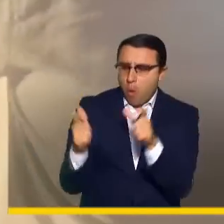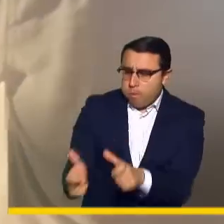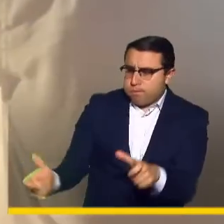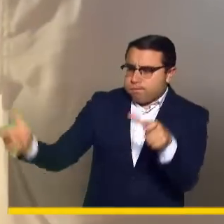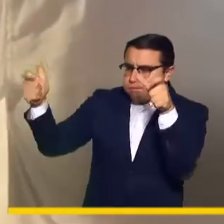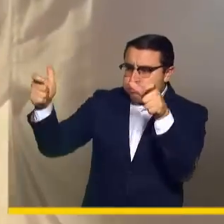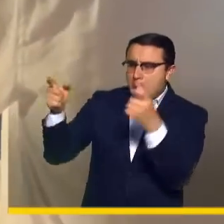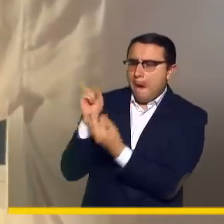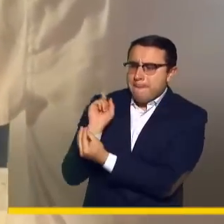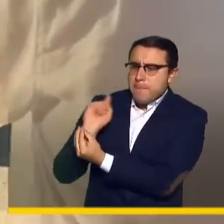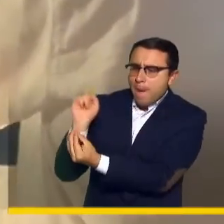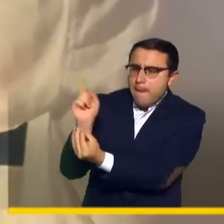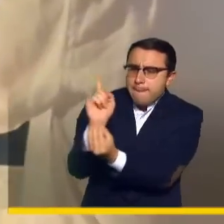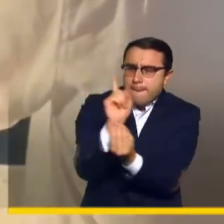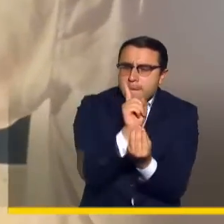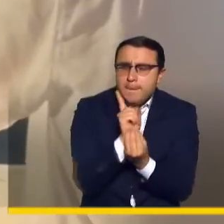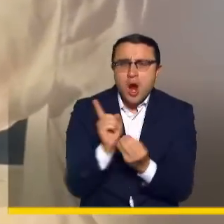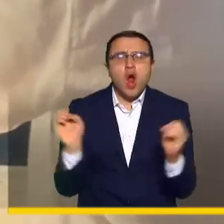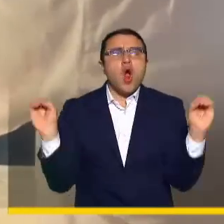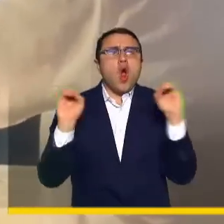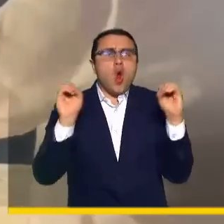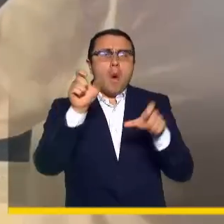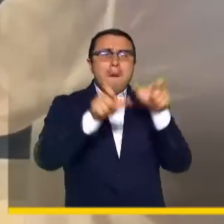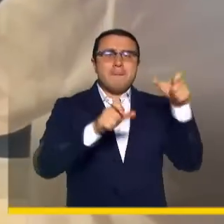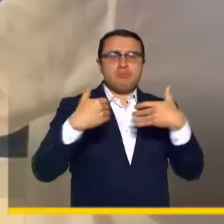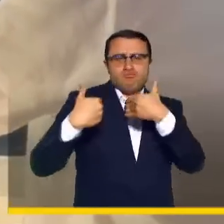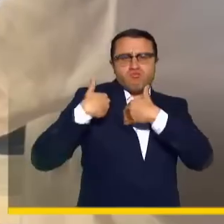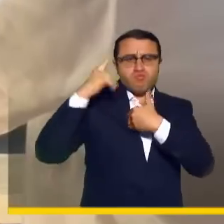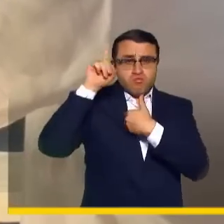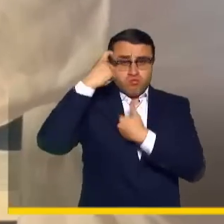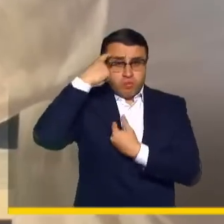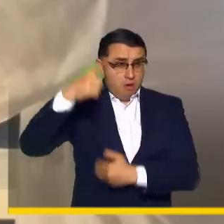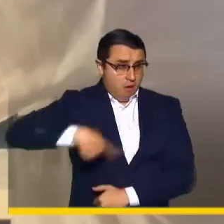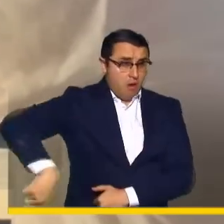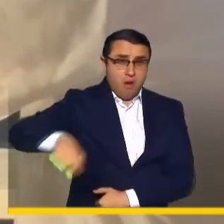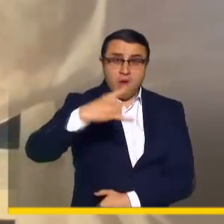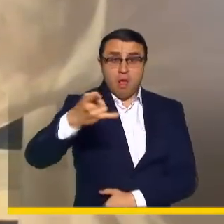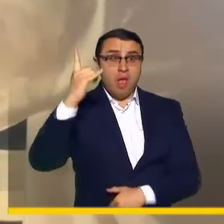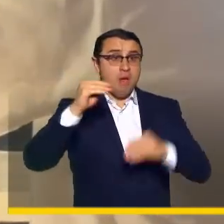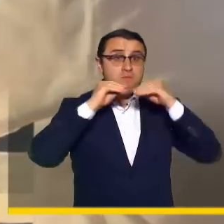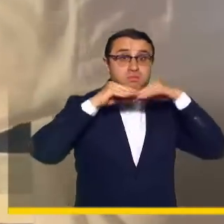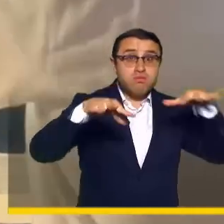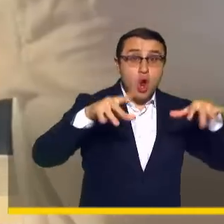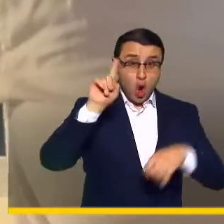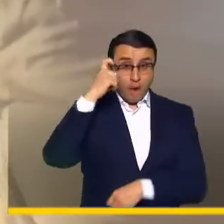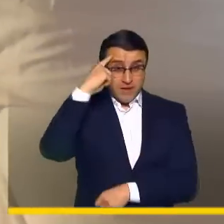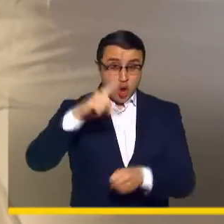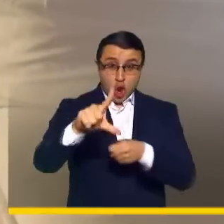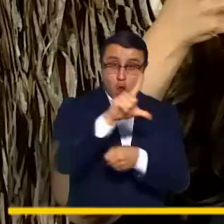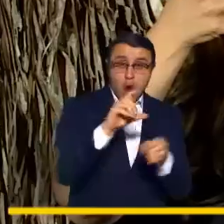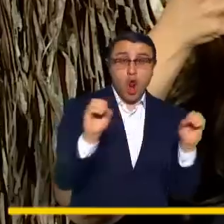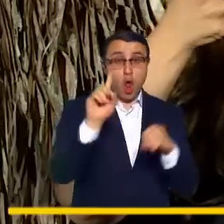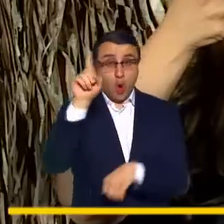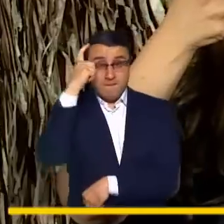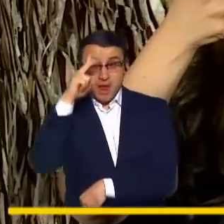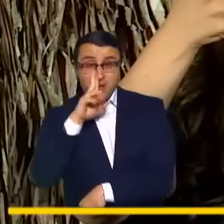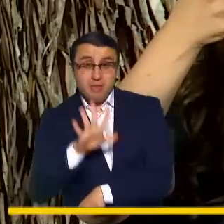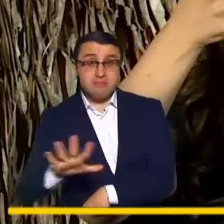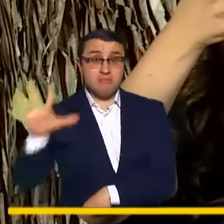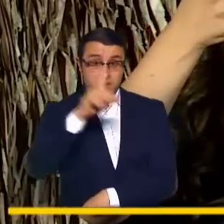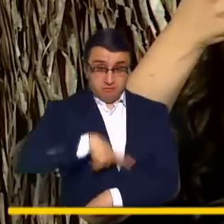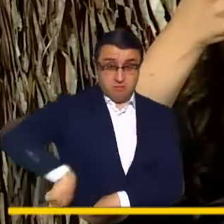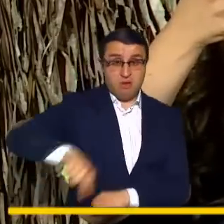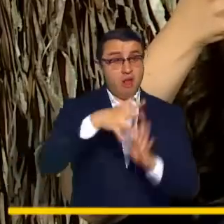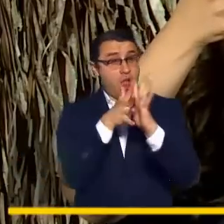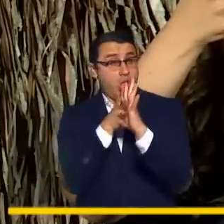Congreso, de los partidos políticos o de los gobernantes locales y nacionales,